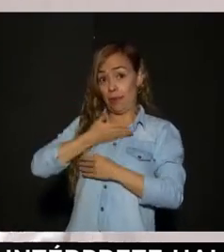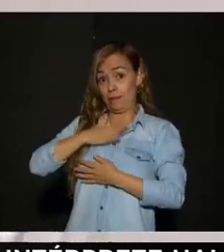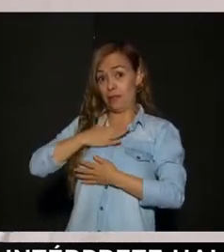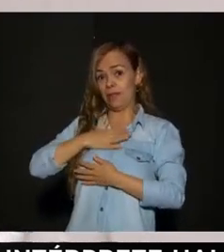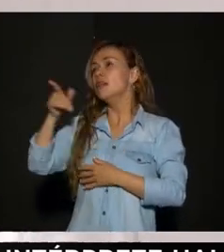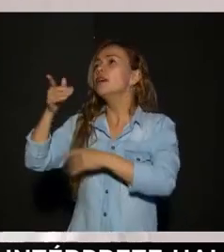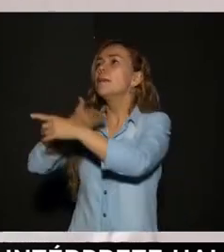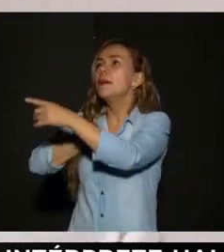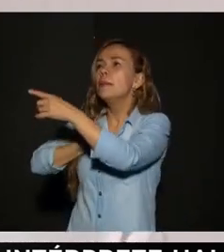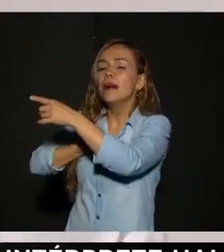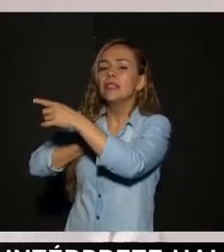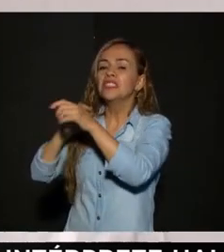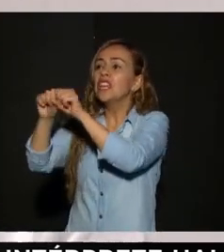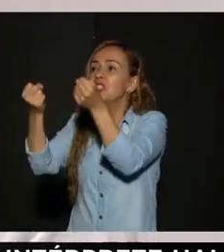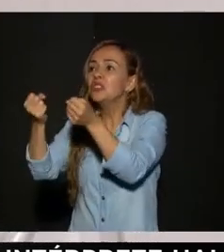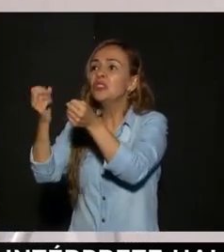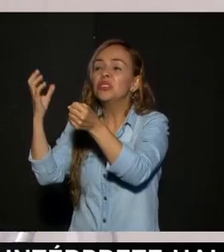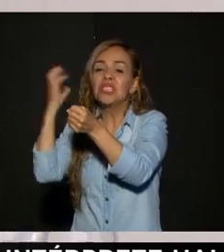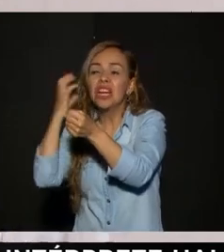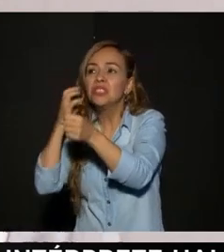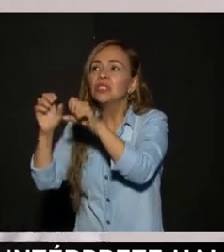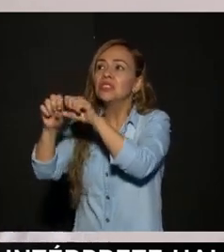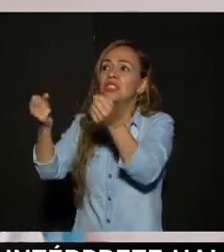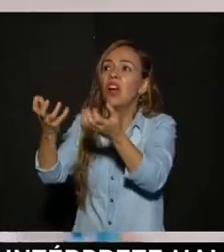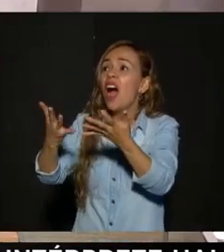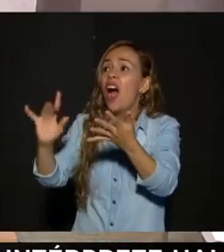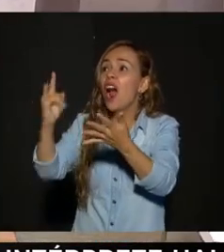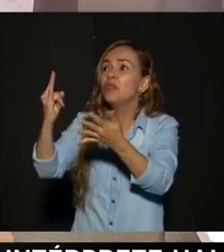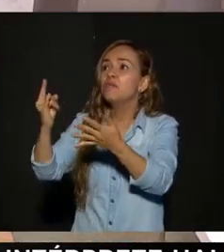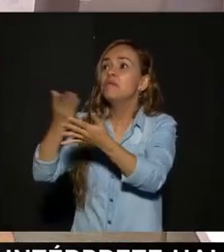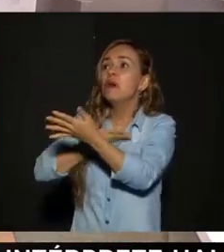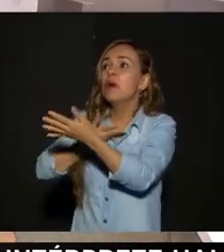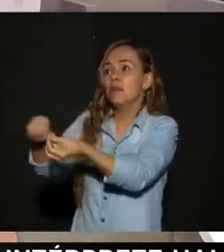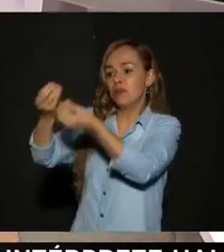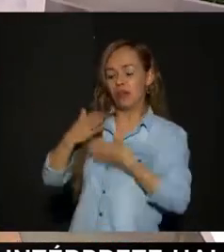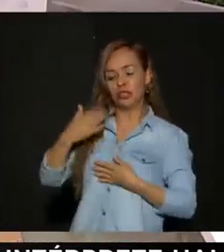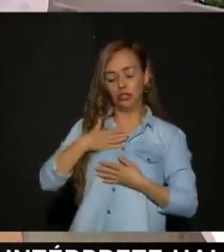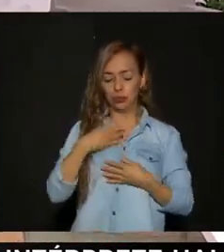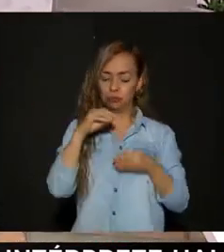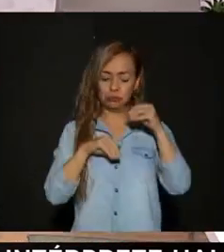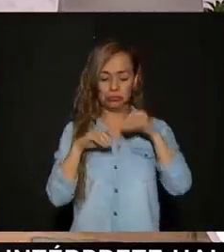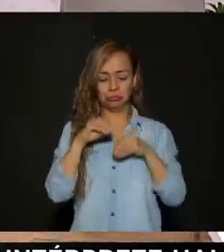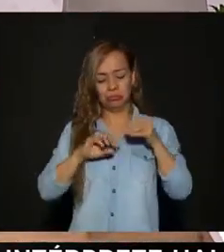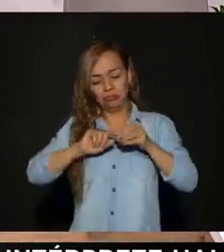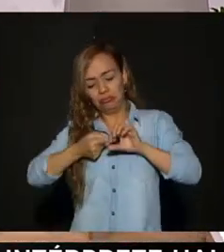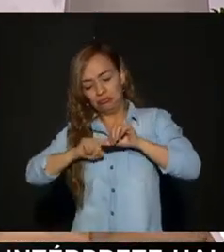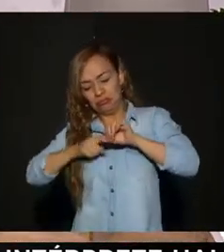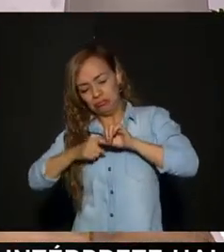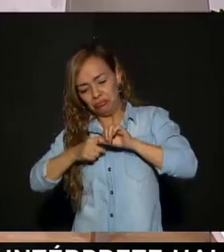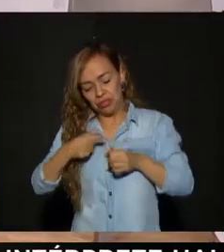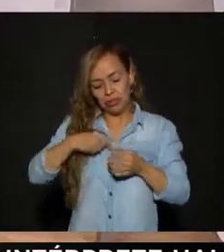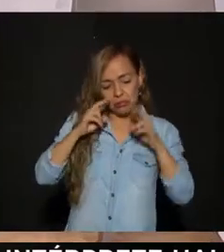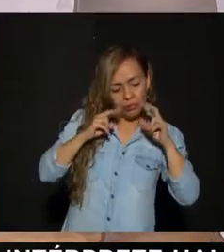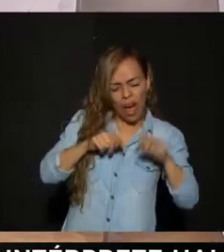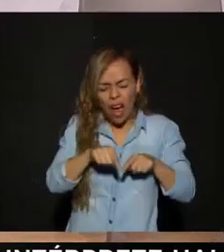casa, un radio, algo, y me lo entregaba. Para que yo jugara con él. Para que yo jugara con él. Y de esa manera yo investigaba,